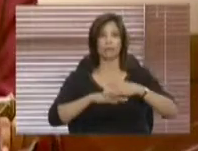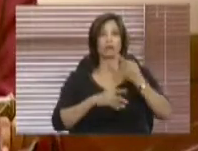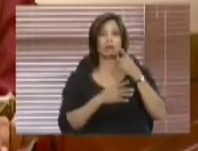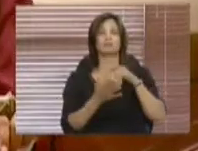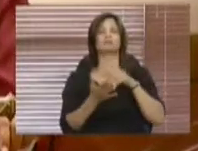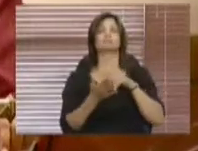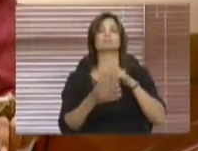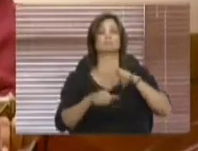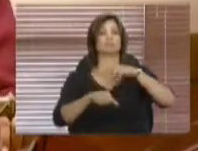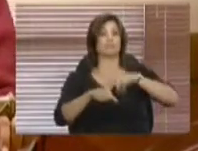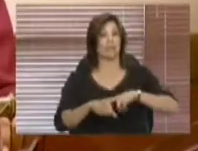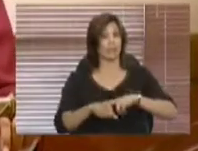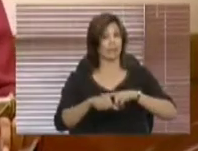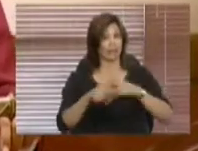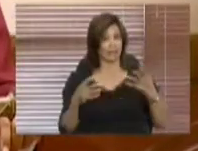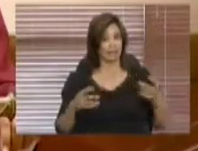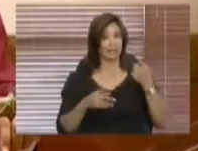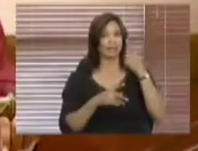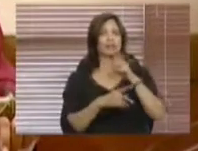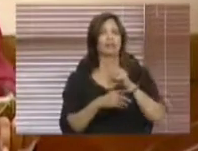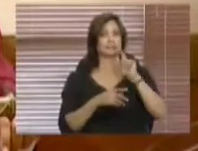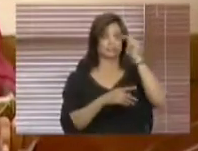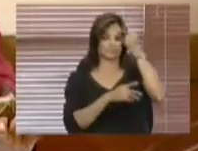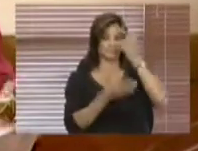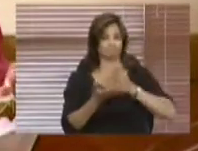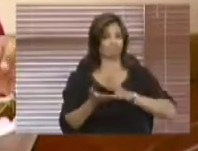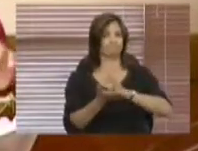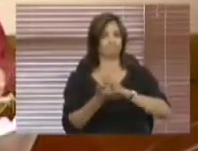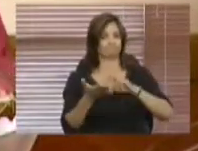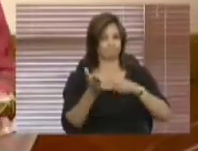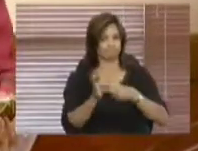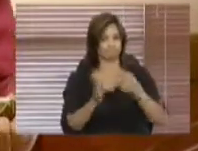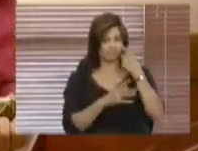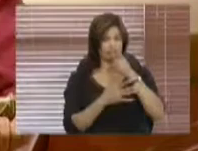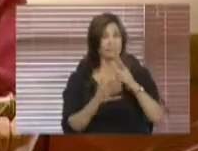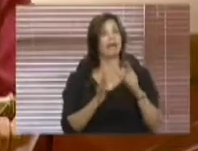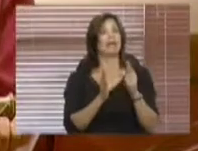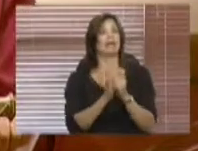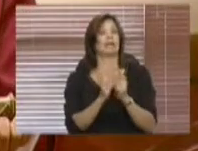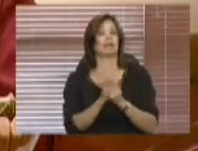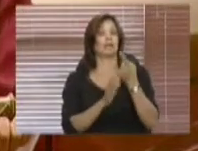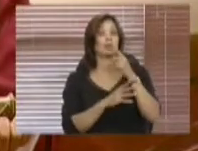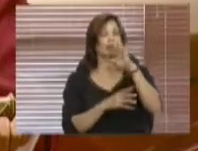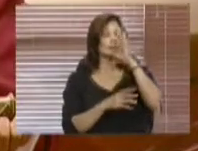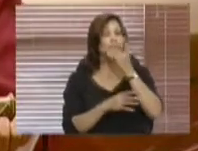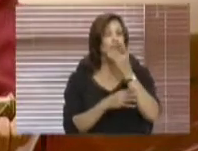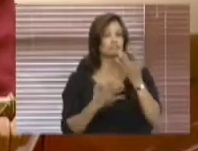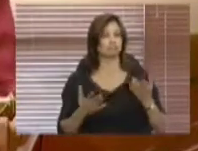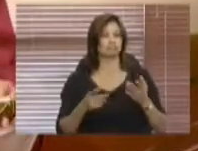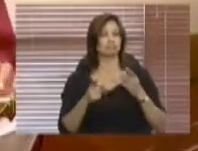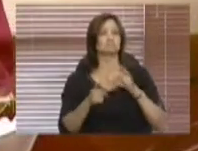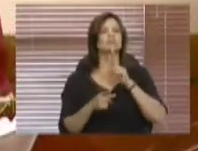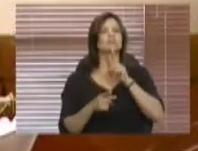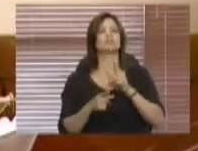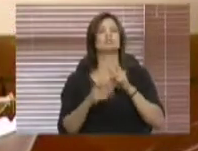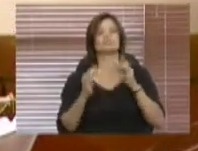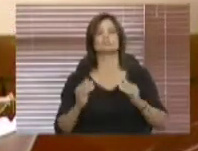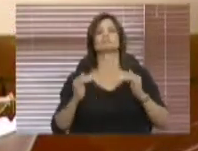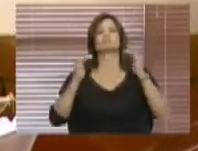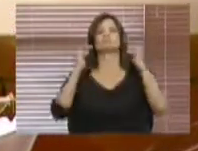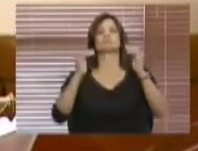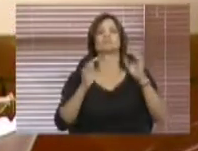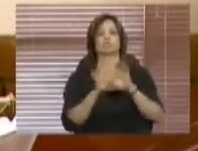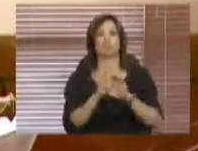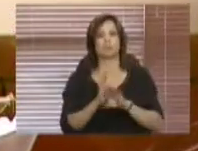identidad nacional, es Estado de Derecho, legalidad republicana, es supremacía de